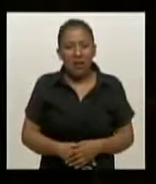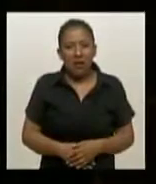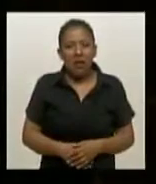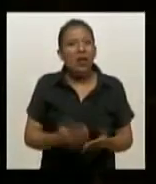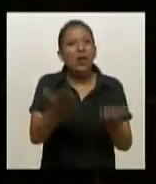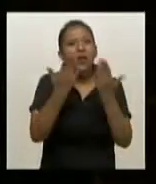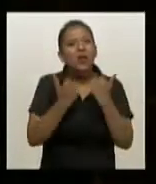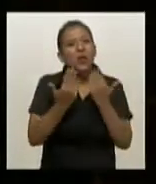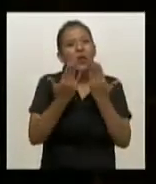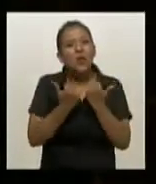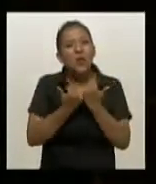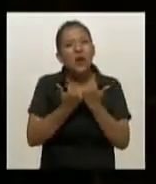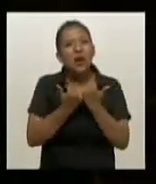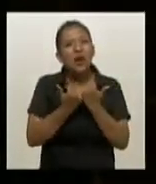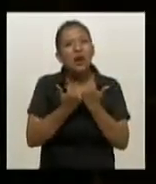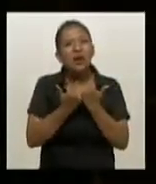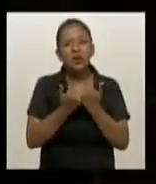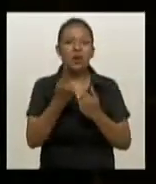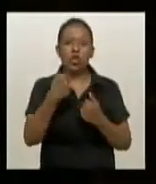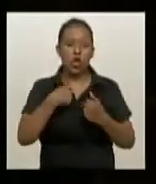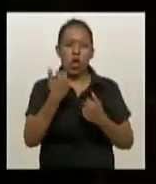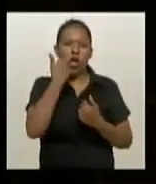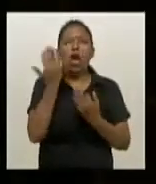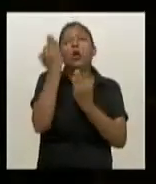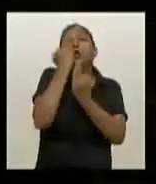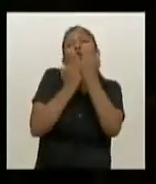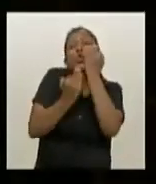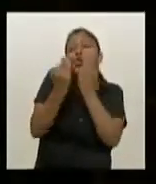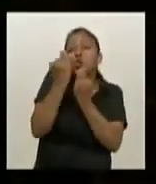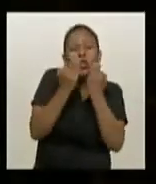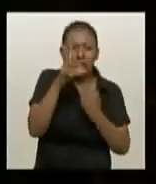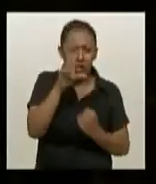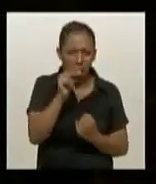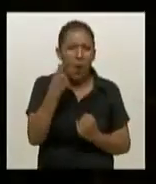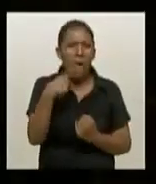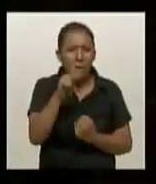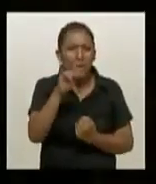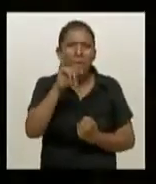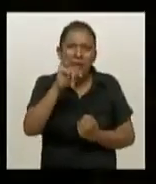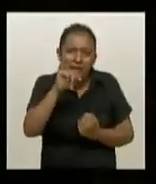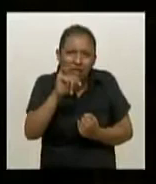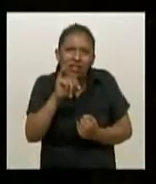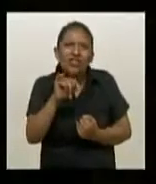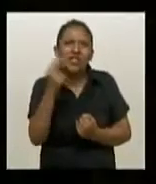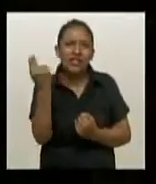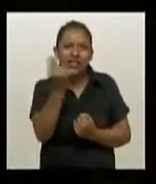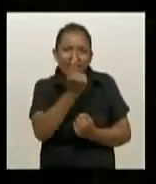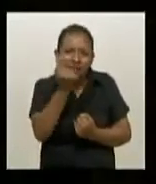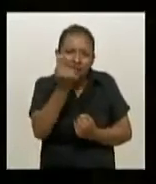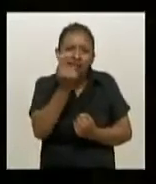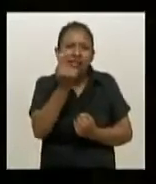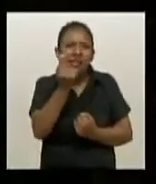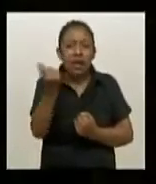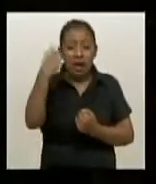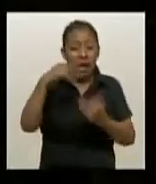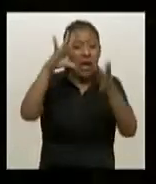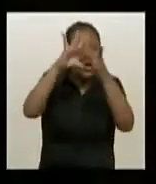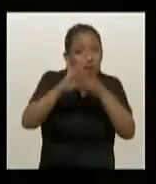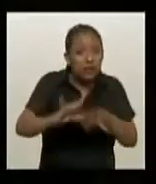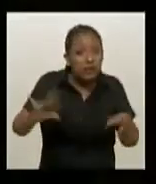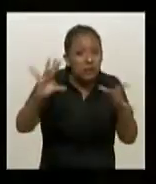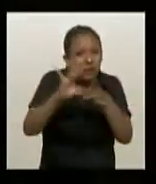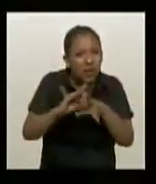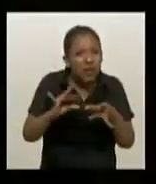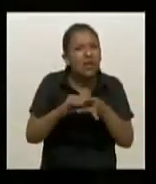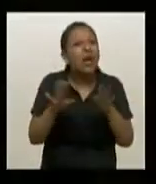no hay un... Uno no pide que lo apapachen, pero sí, yo creo que sí se requiere que le expliquen a uno